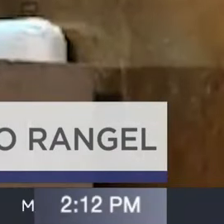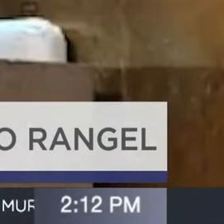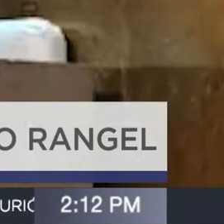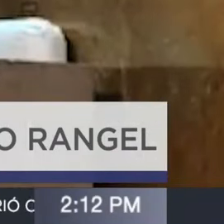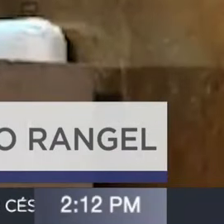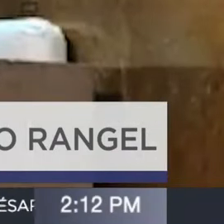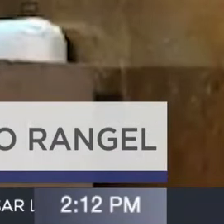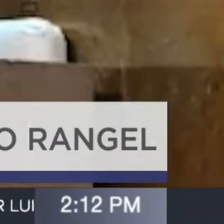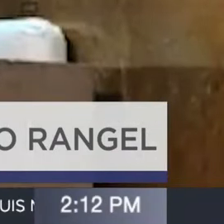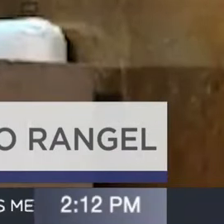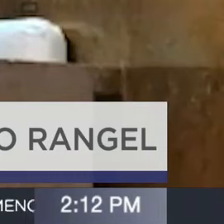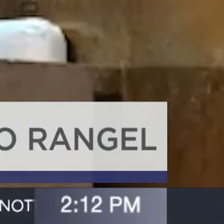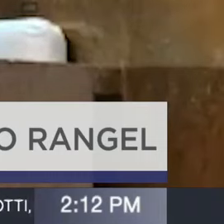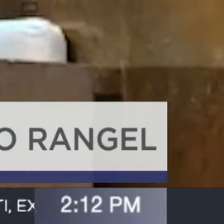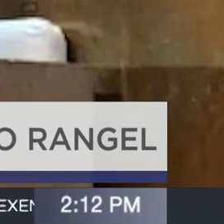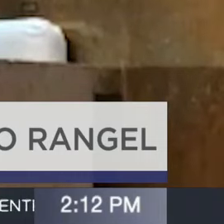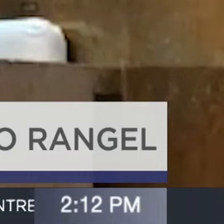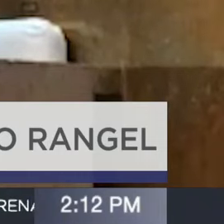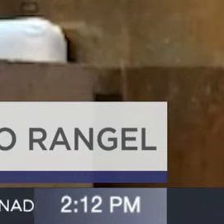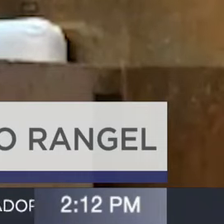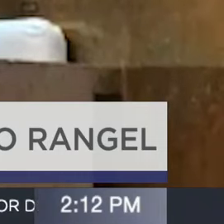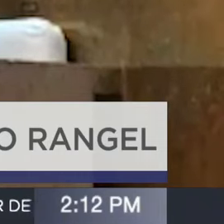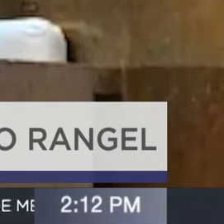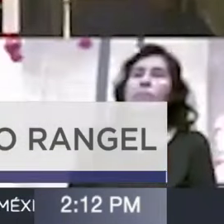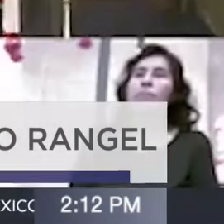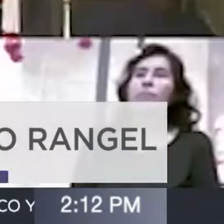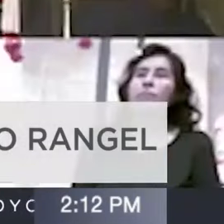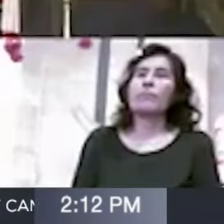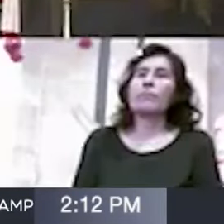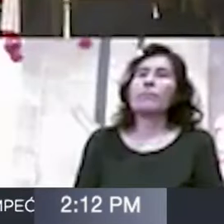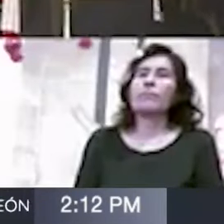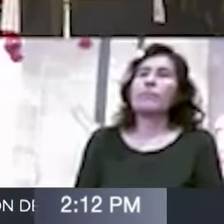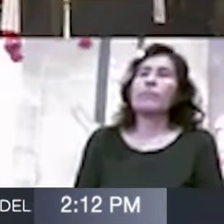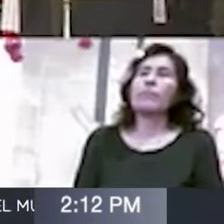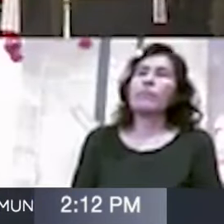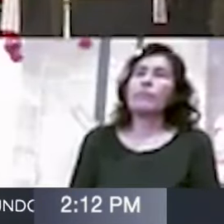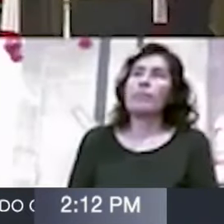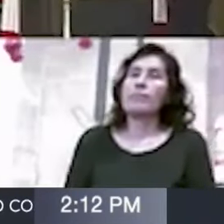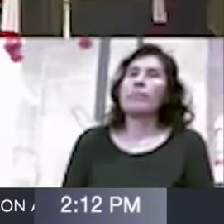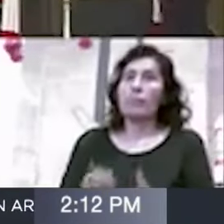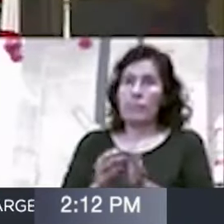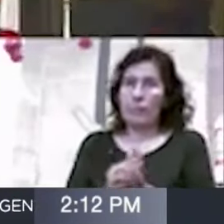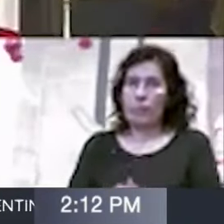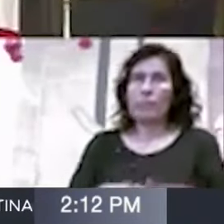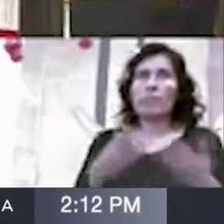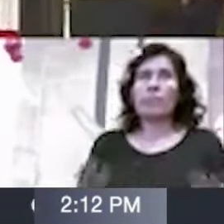secretario general de la Conferencia del Episcopado Mexicano y obispo de Cuernavaca, Ramón Castro.